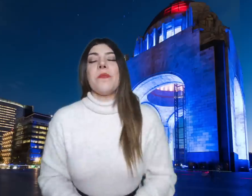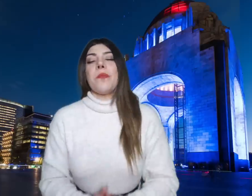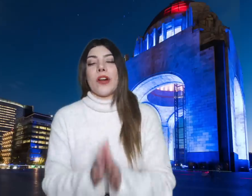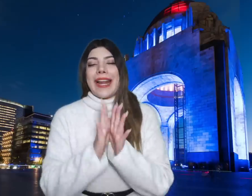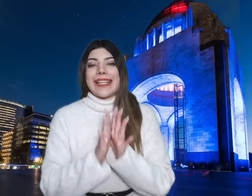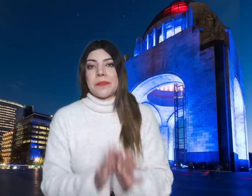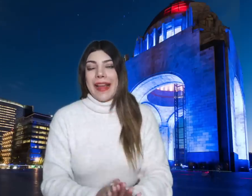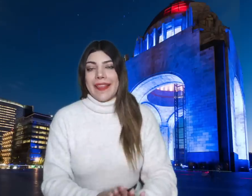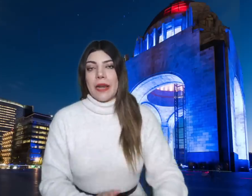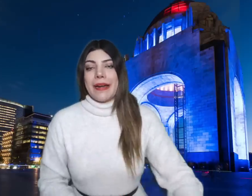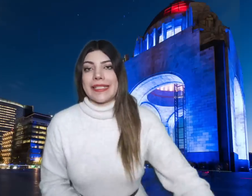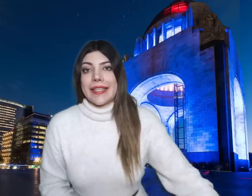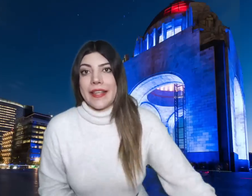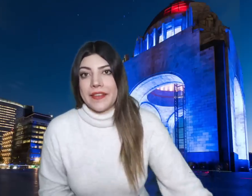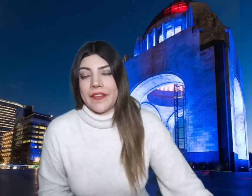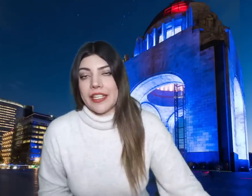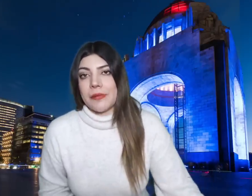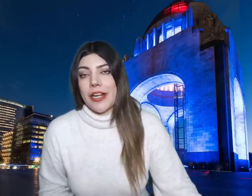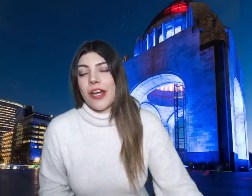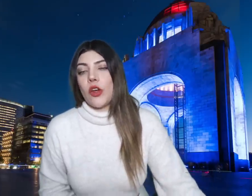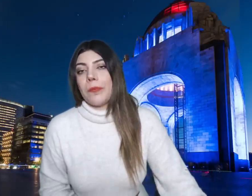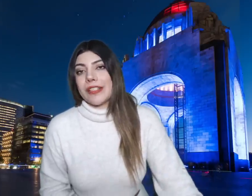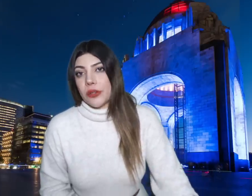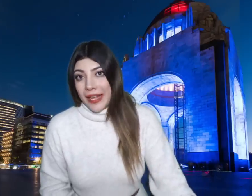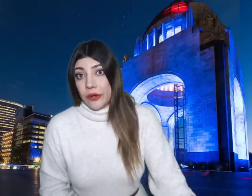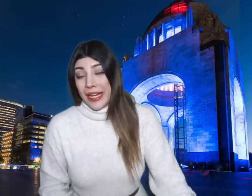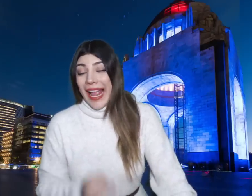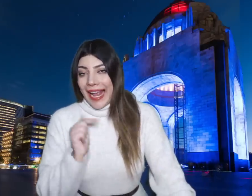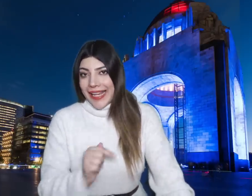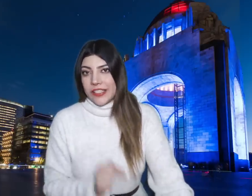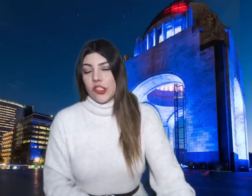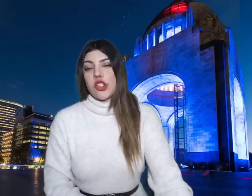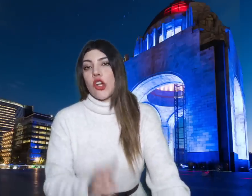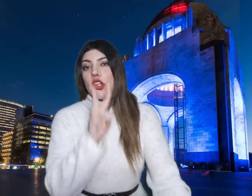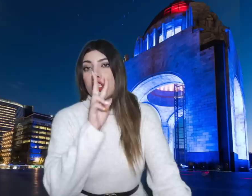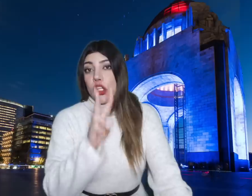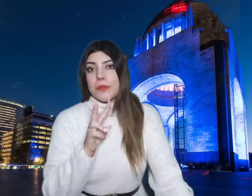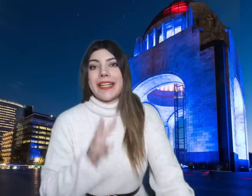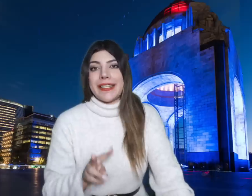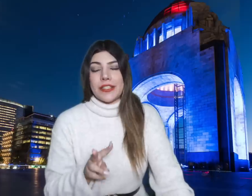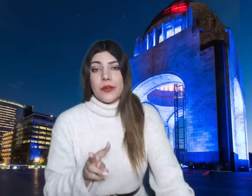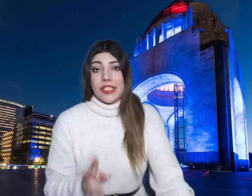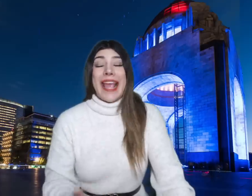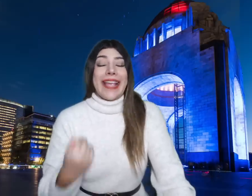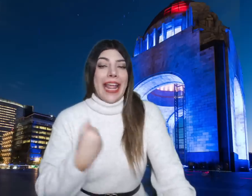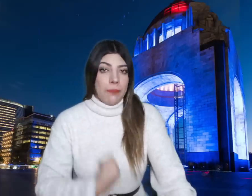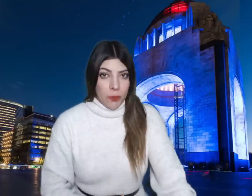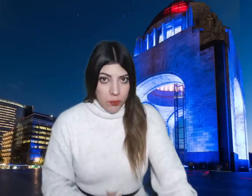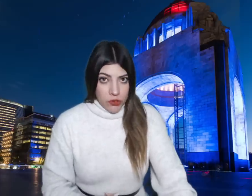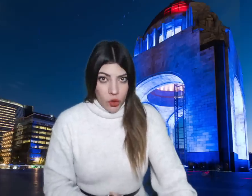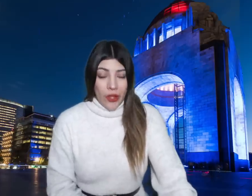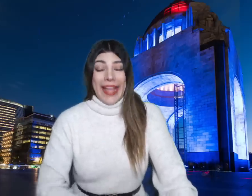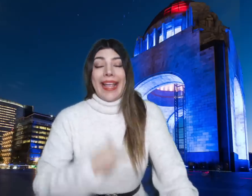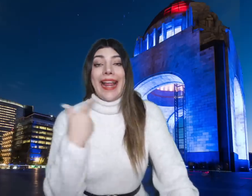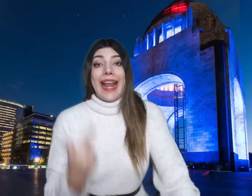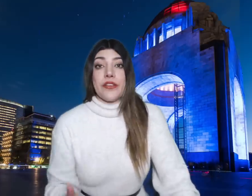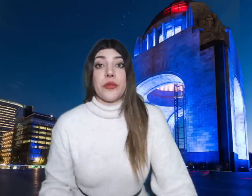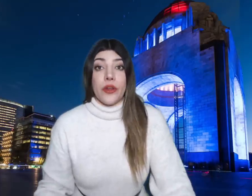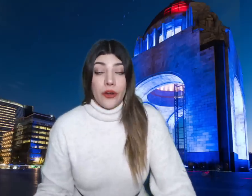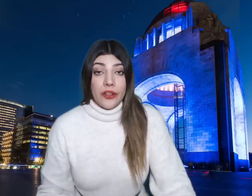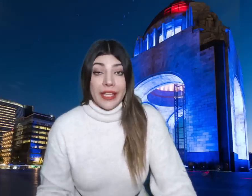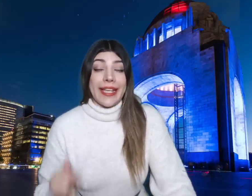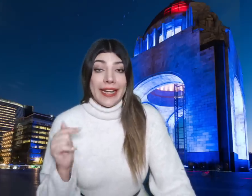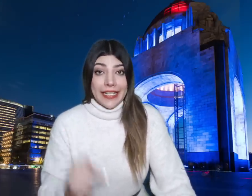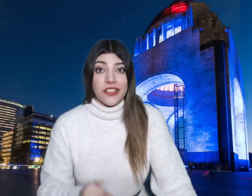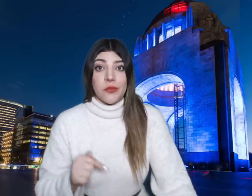Le dieron por la espalda al presidente Andrés Manuel López Obrador. Estos son los dos ministros que él propuso, que él